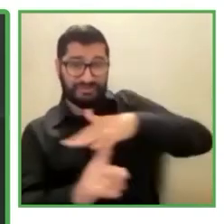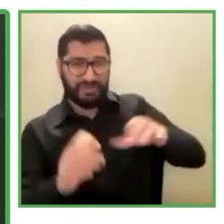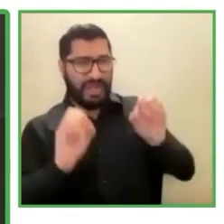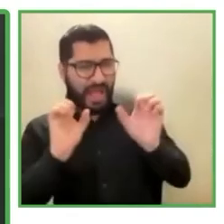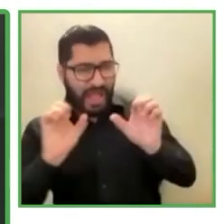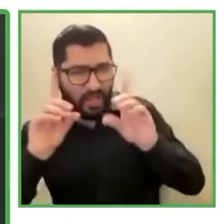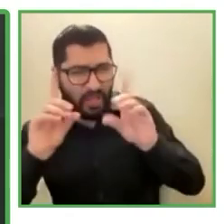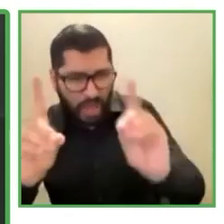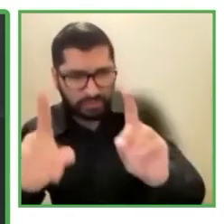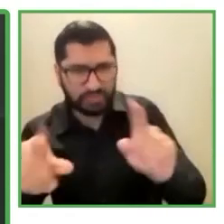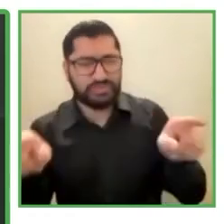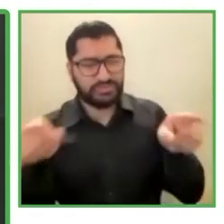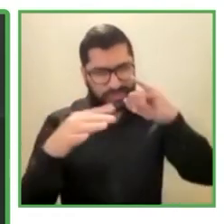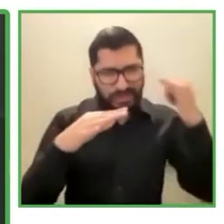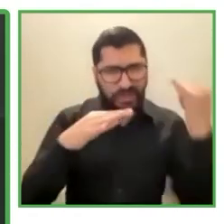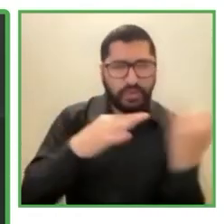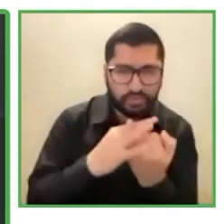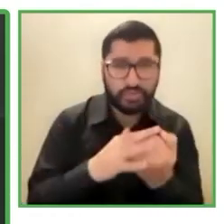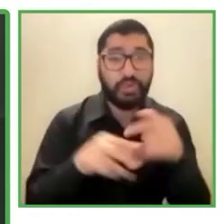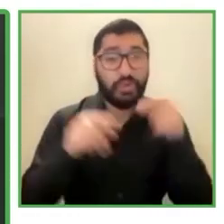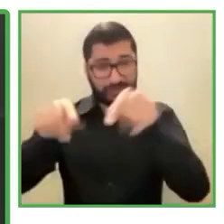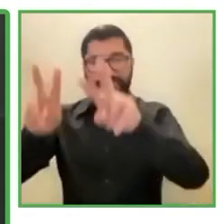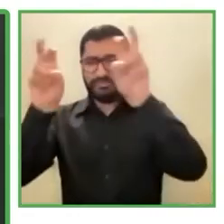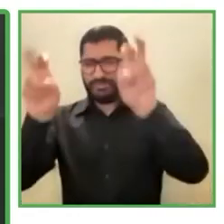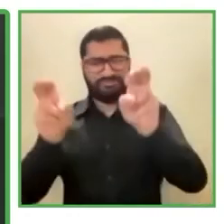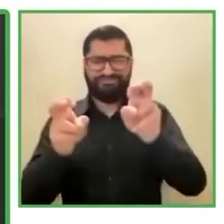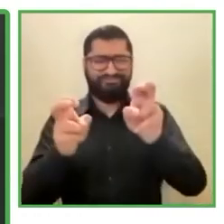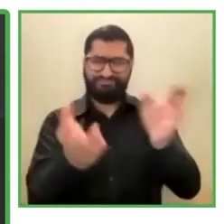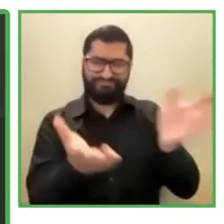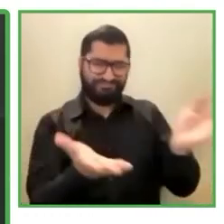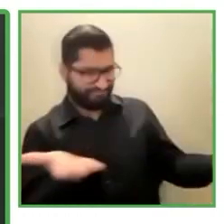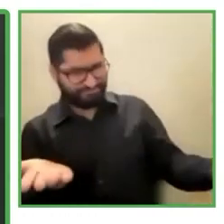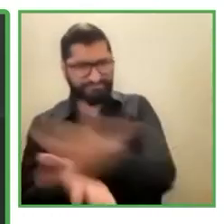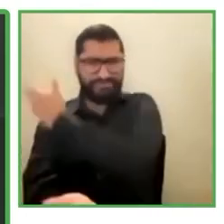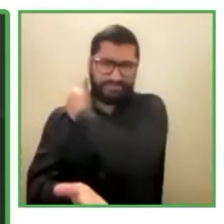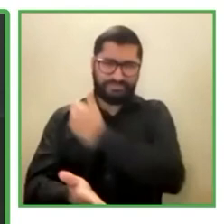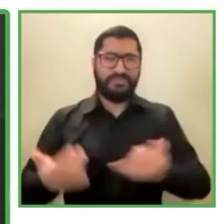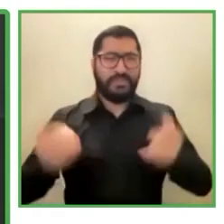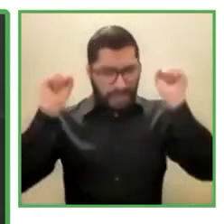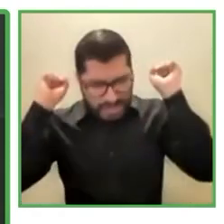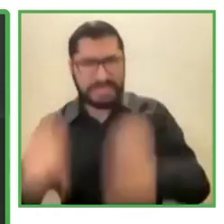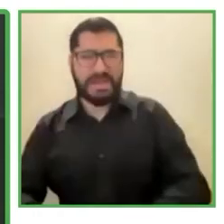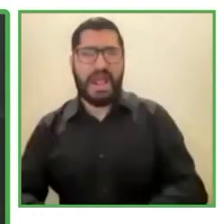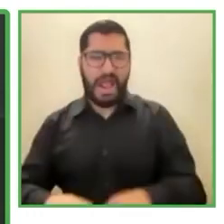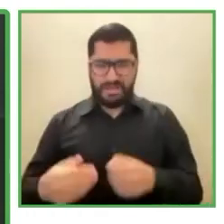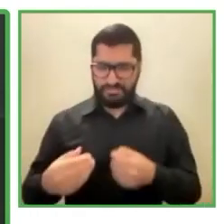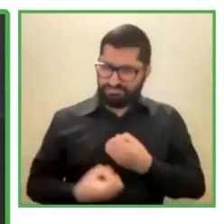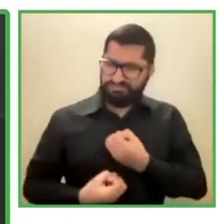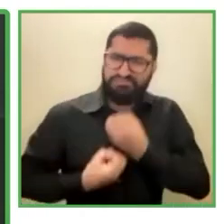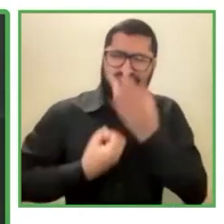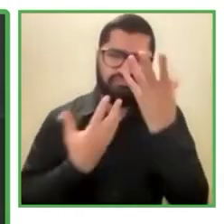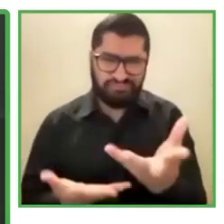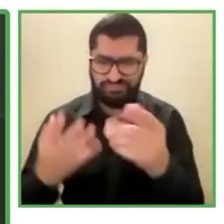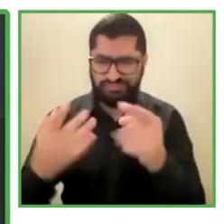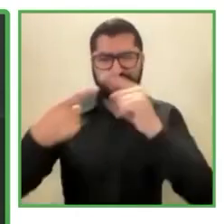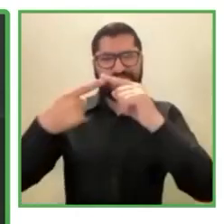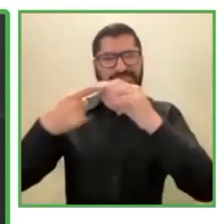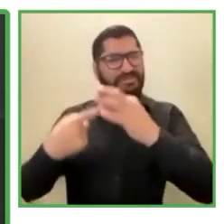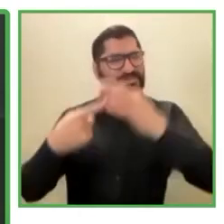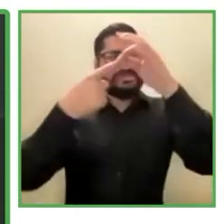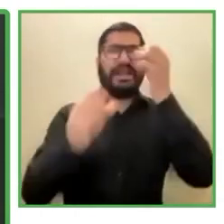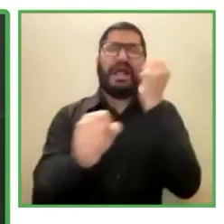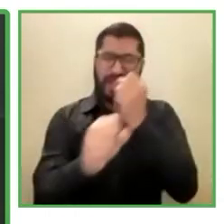Permítanme terminar volviendo a destacar que es esencial trabajar en forma conjunta a través del diálogo